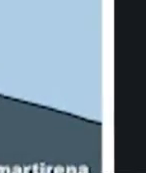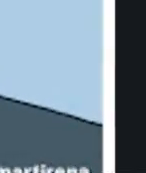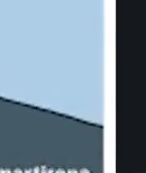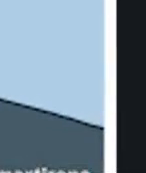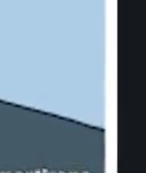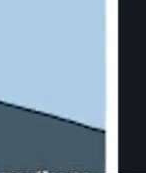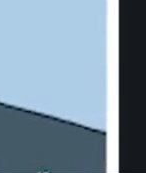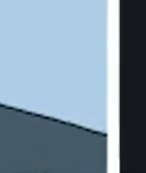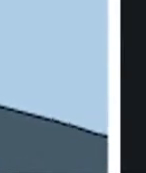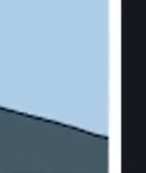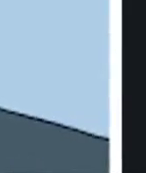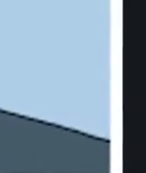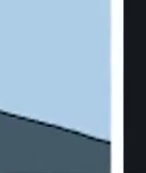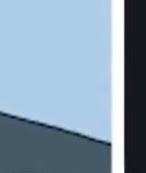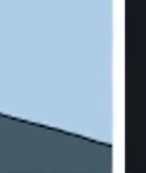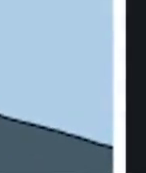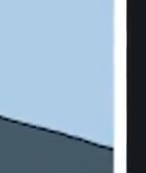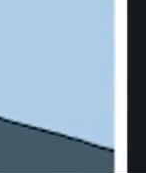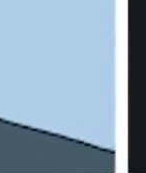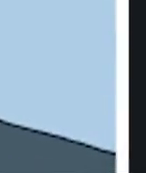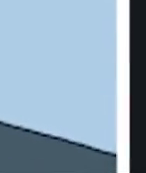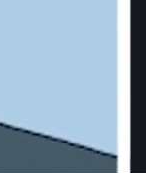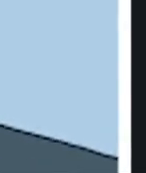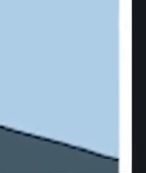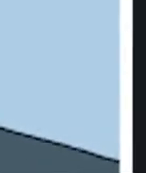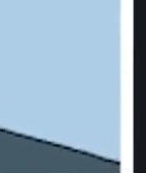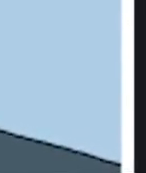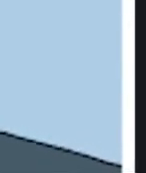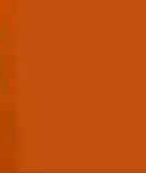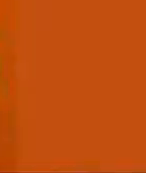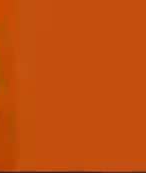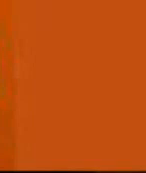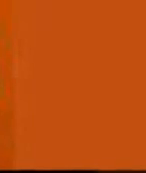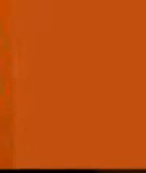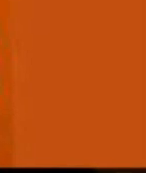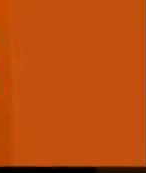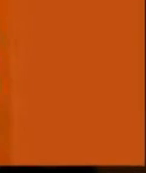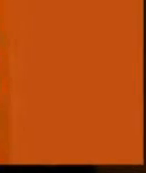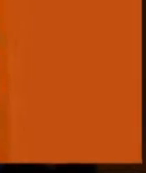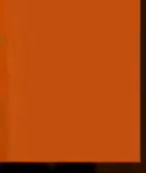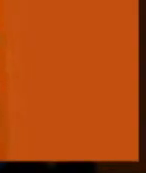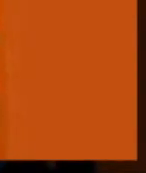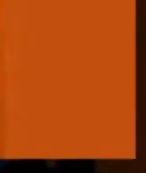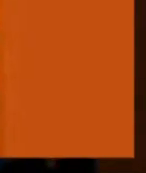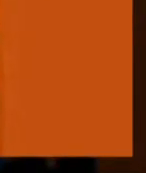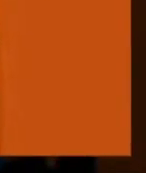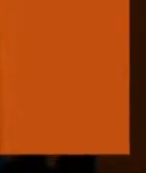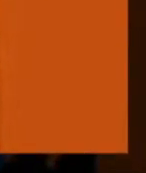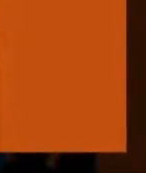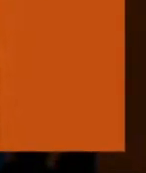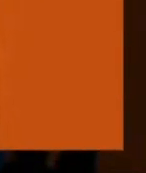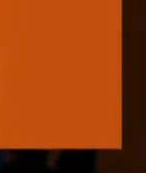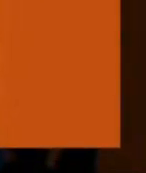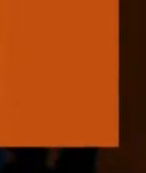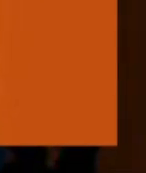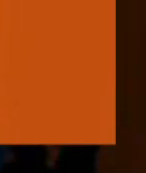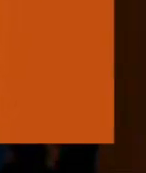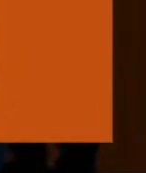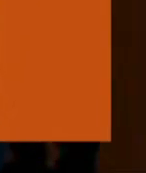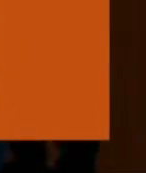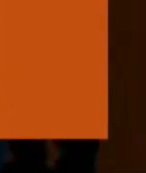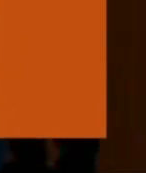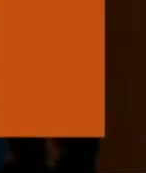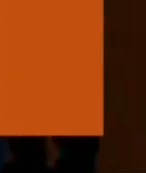el derecho de cada elector a plantear, sobre la base del respeto y la legalidad, sus consideraciones sobre la